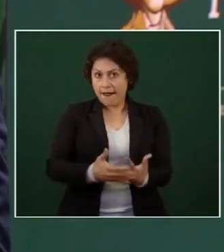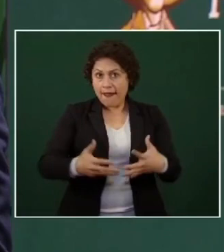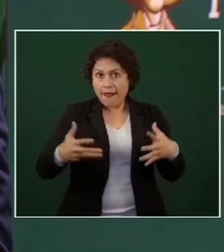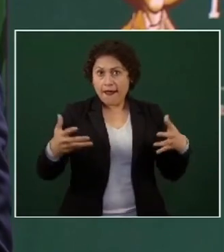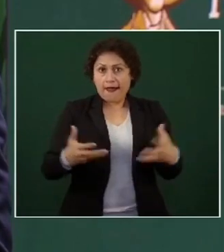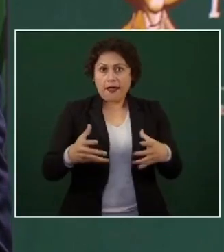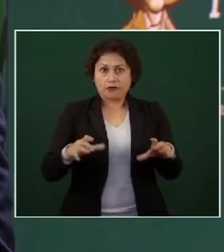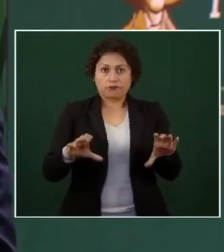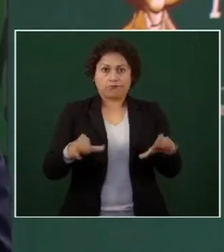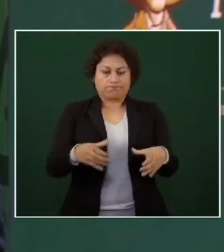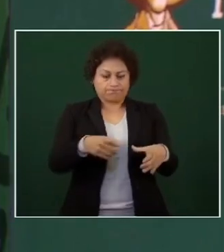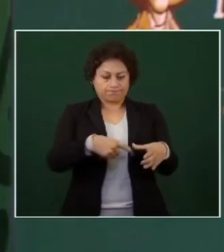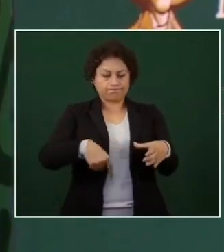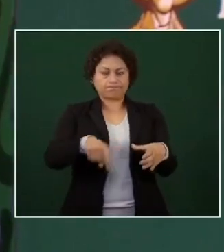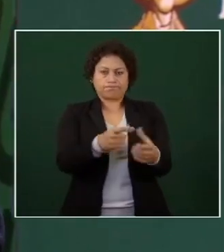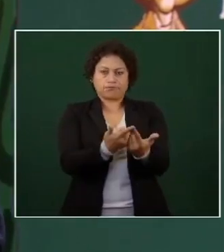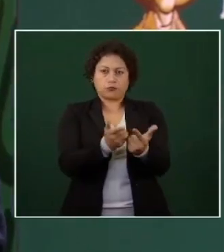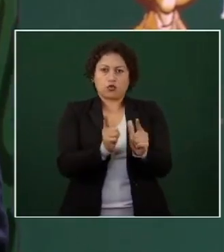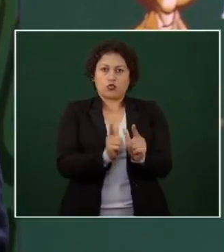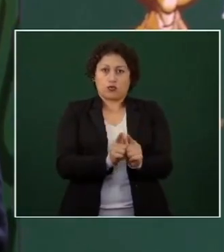estás